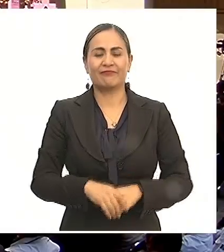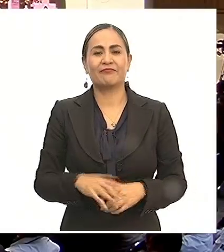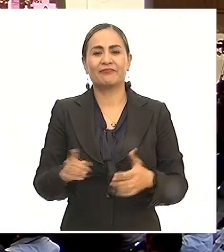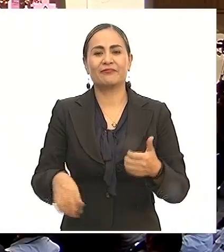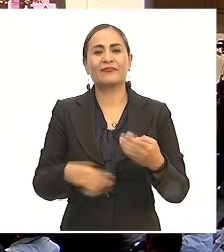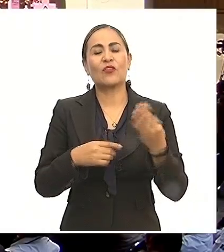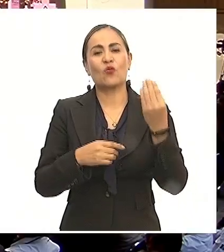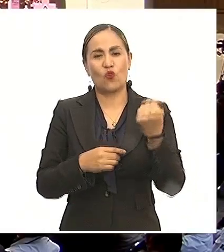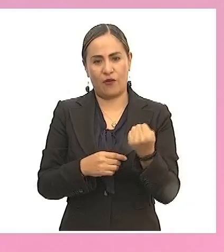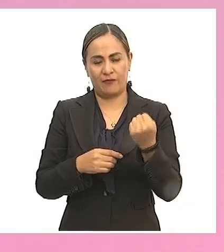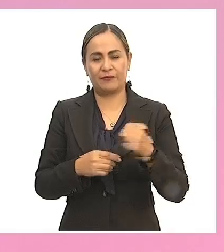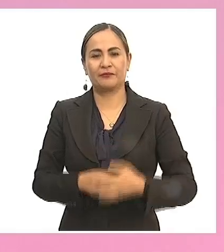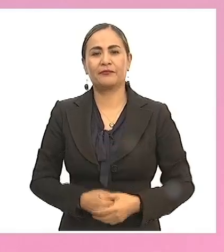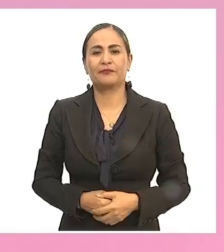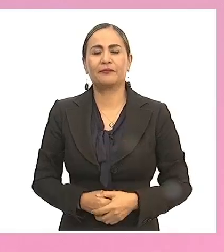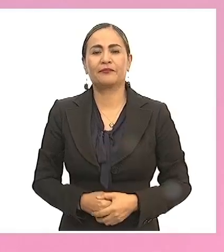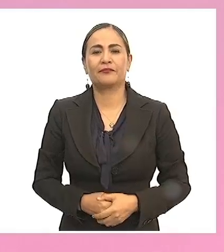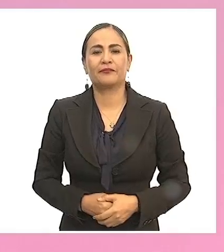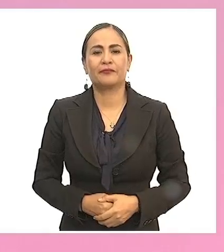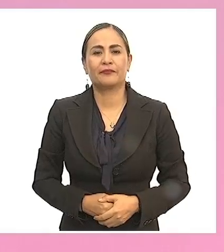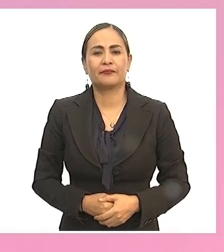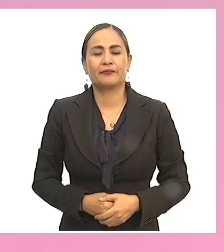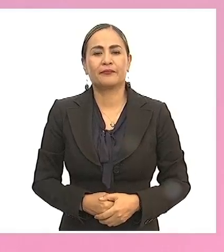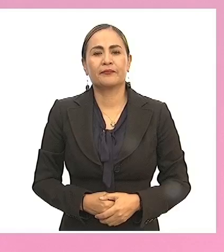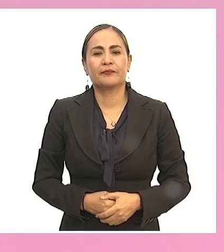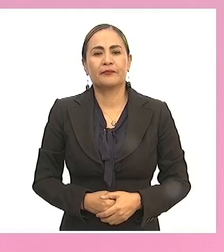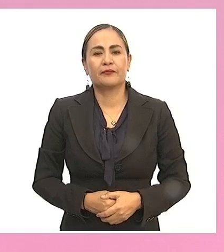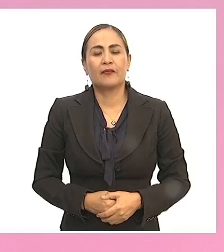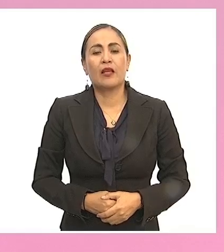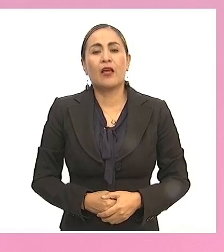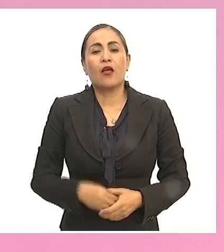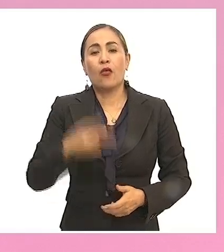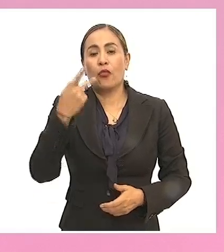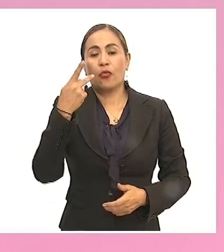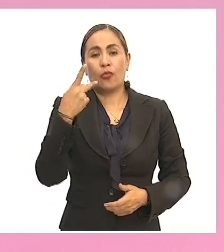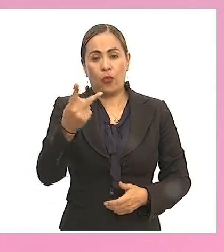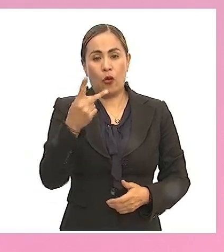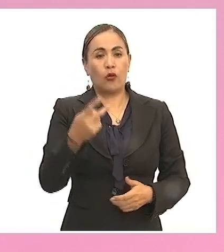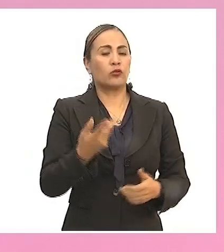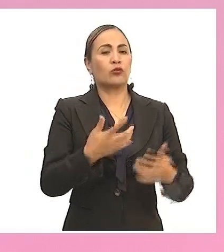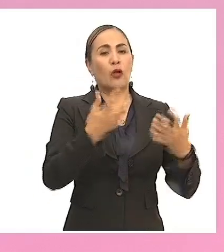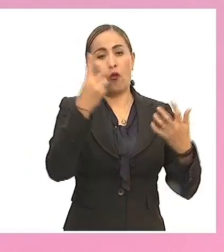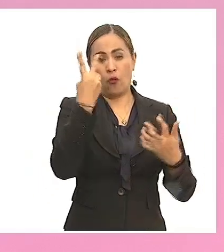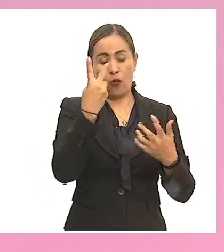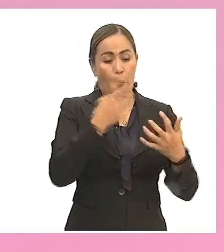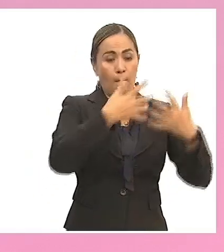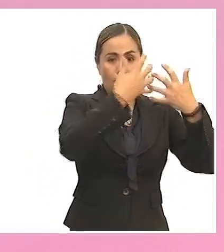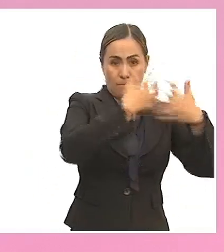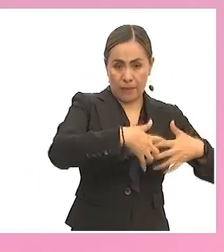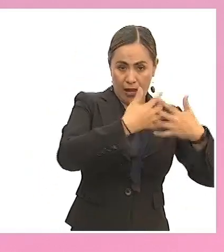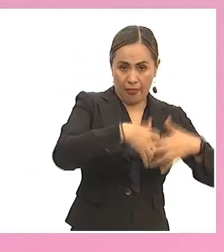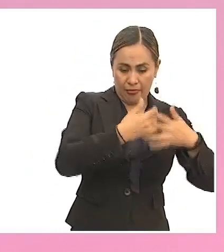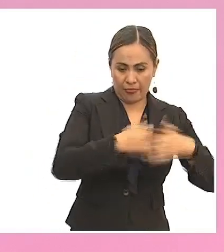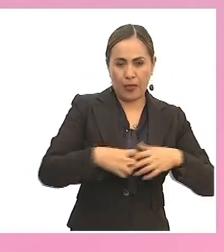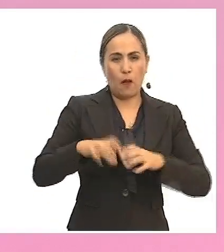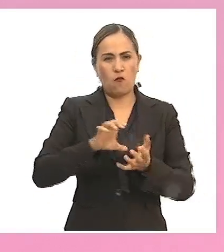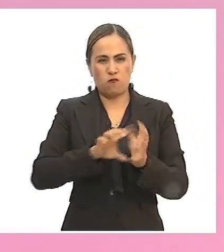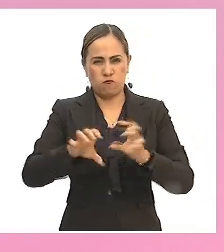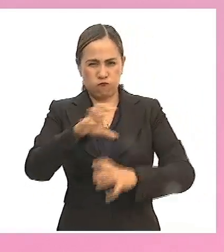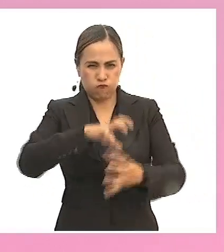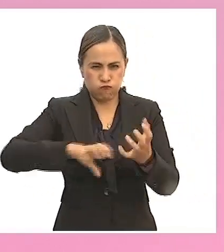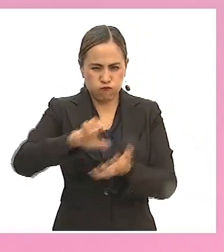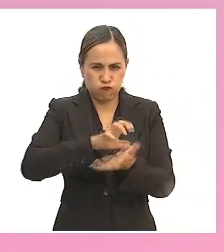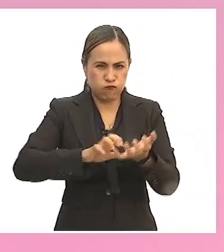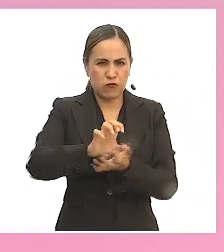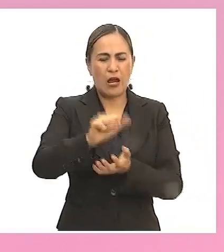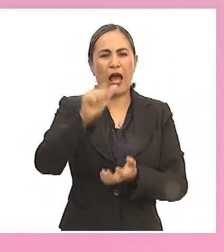9. Se han puesto en operación 2 plantas de fertilizantes, una planta de amoníaco